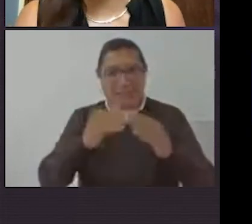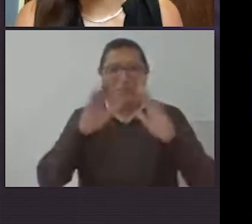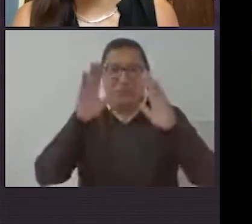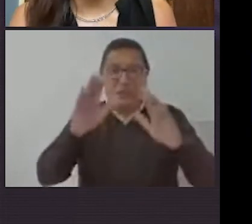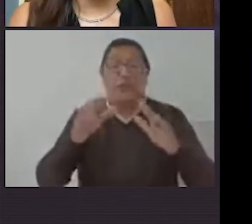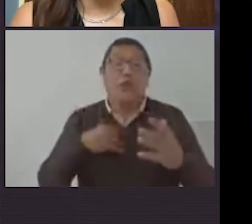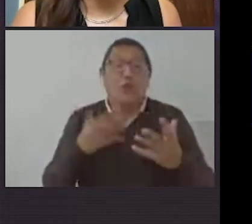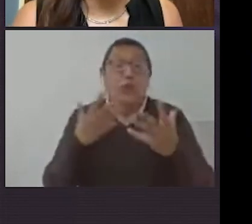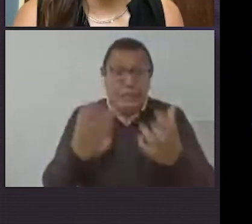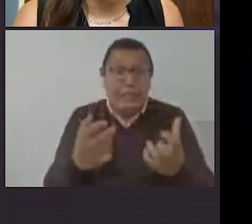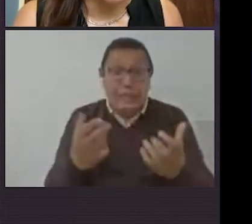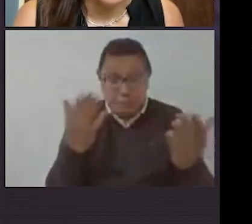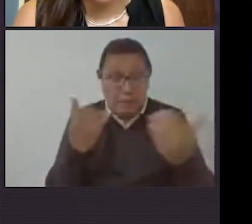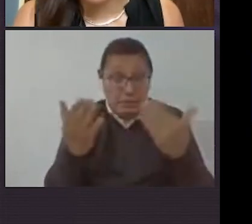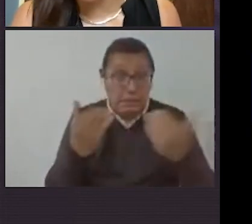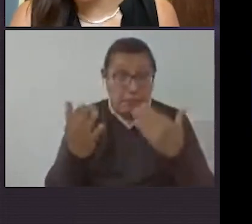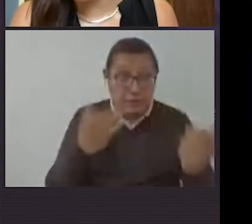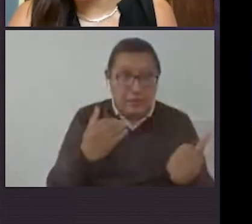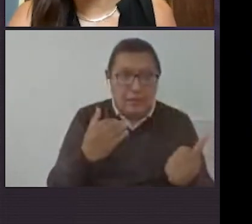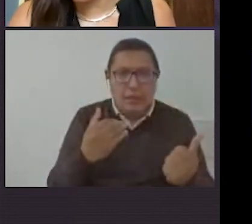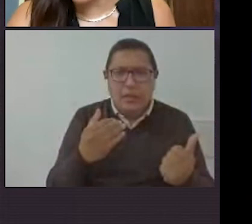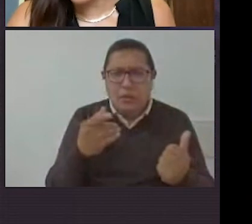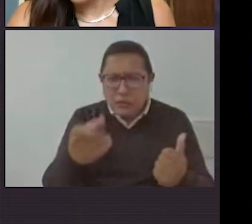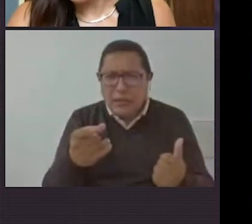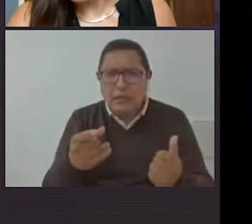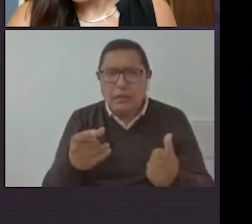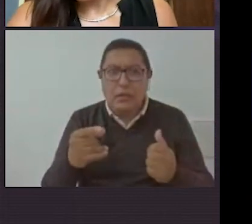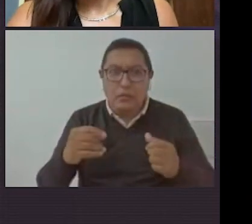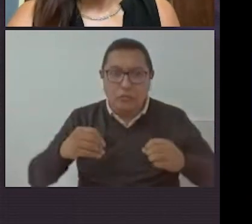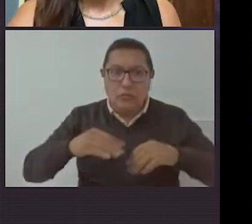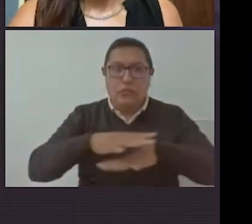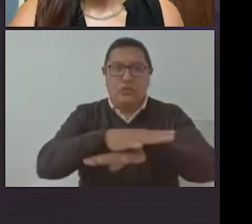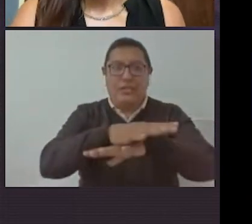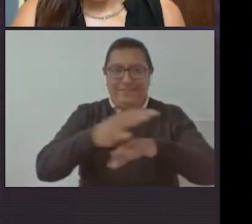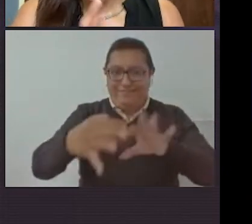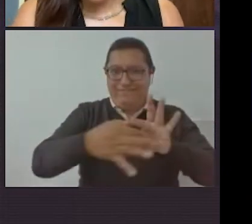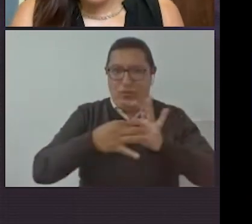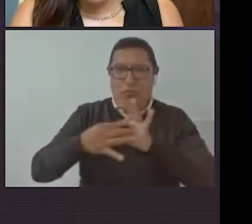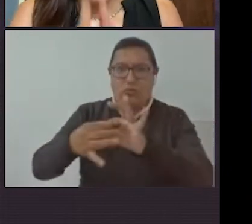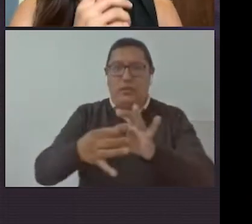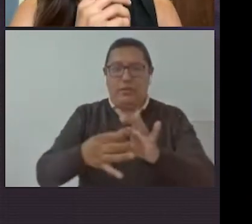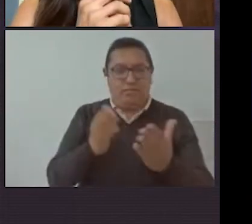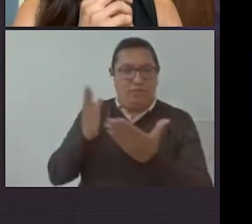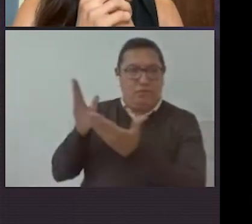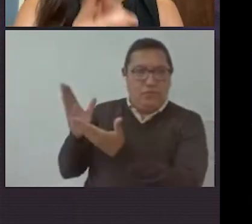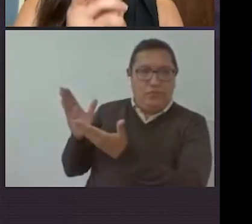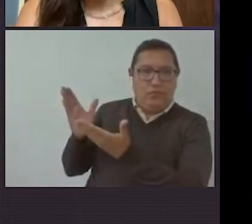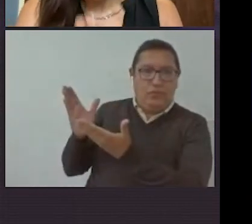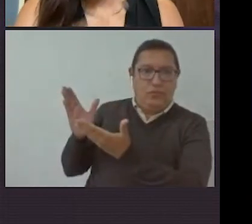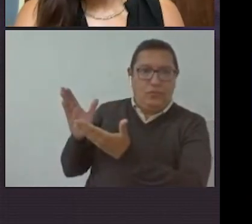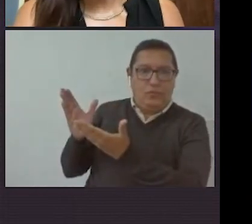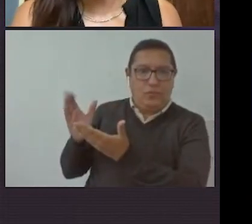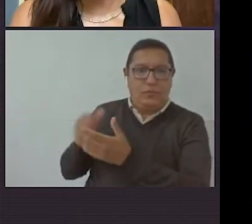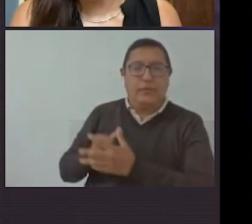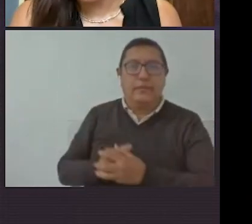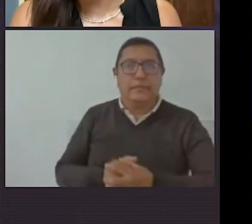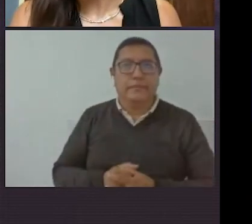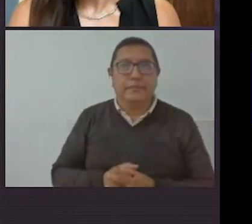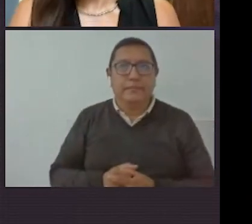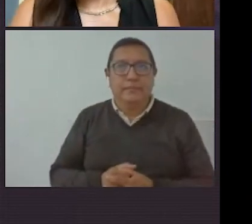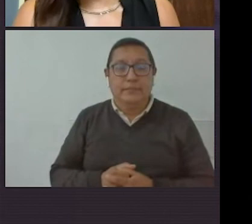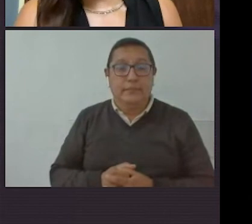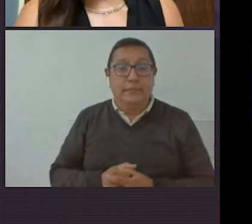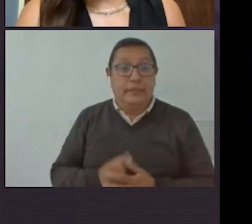invitar, los y las quiero invitar a que se unan a nuestra comunidad. Este es el